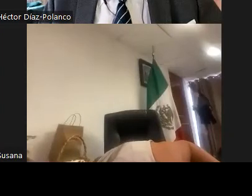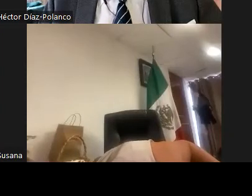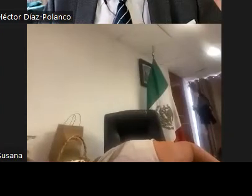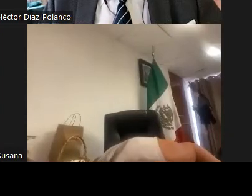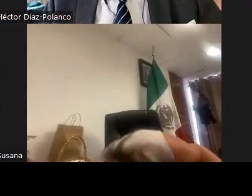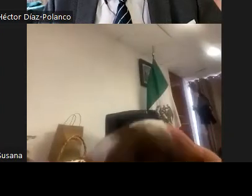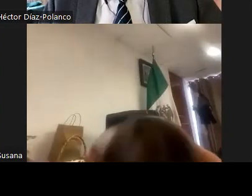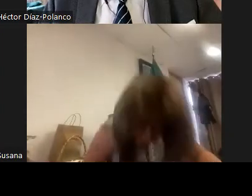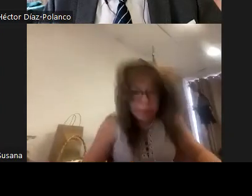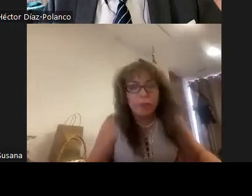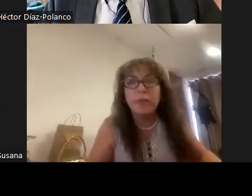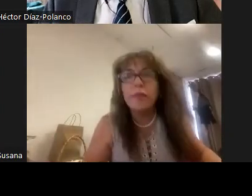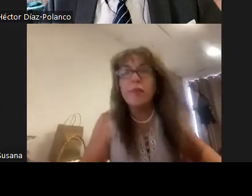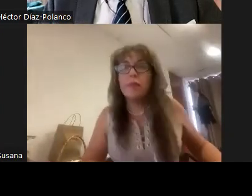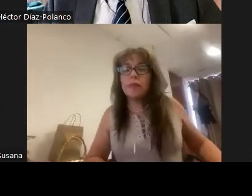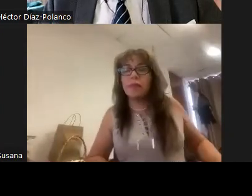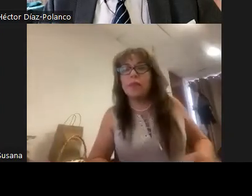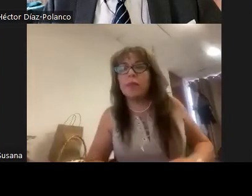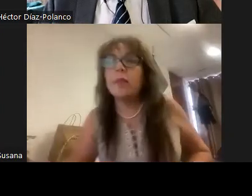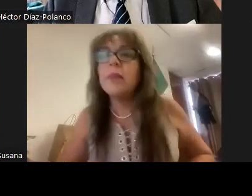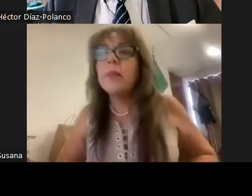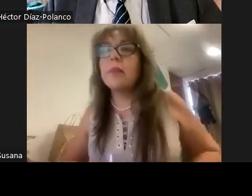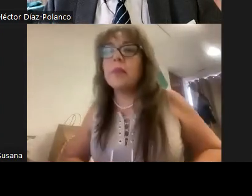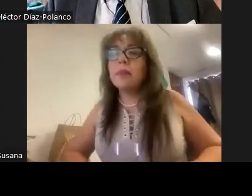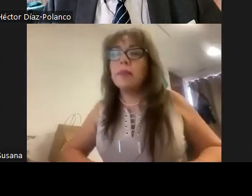Diputado José Gonzalo Espina.